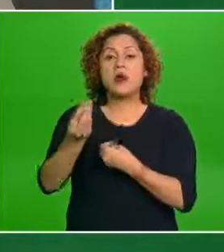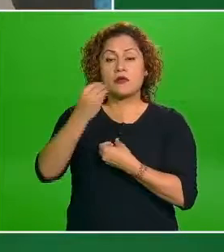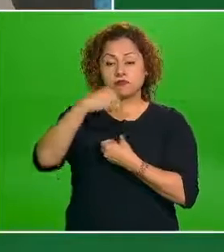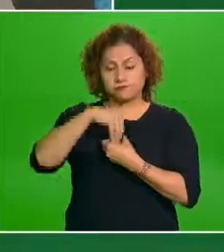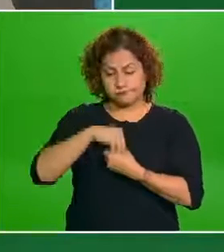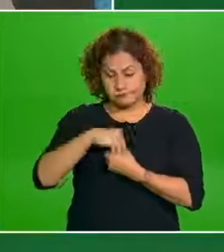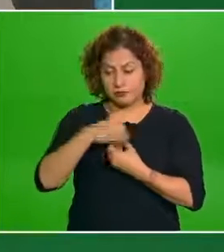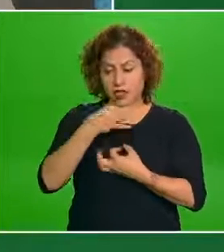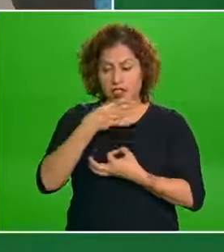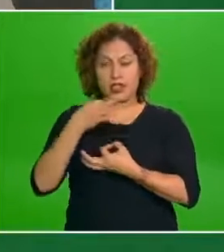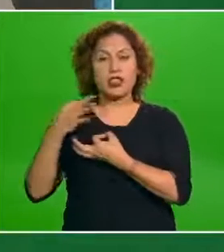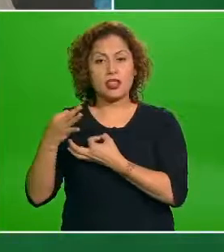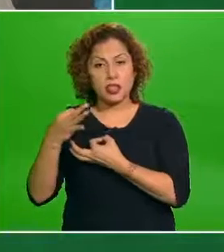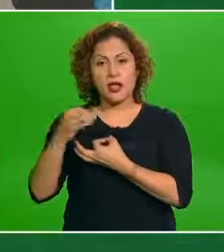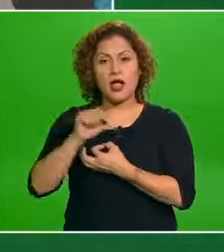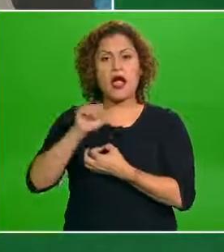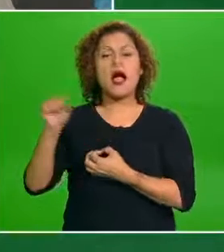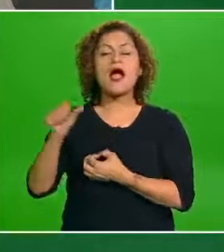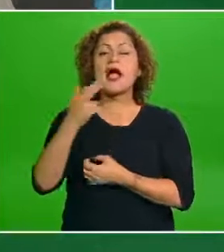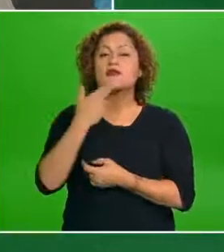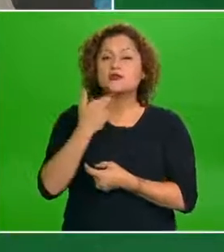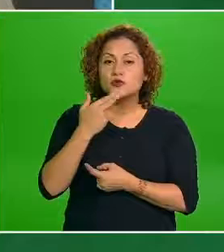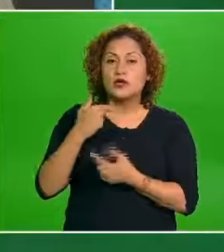adicción a los azúcares y las grasas.